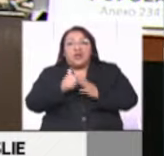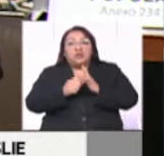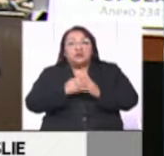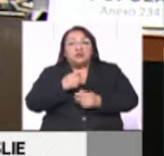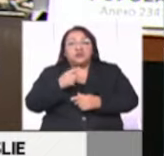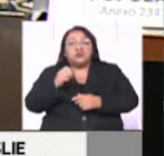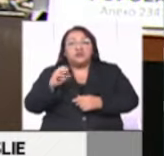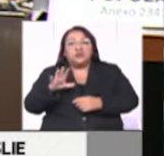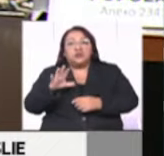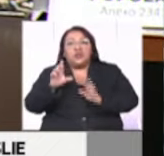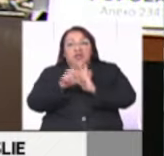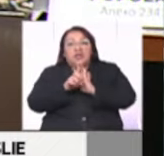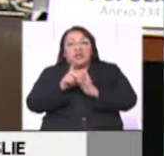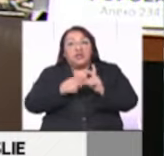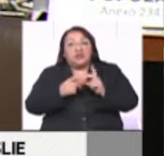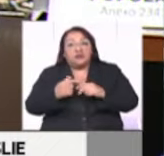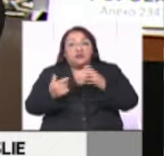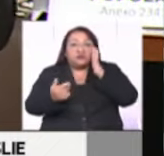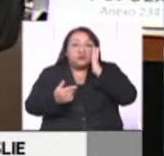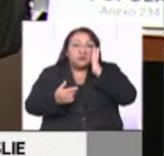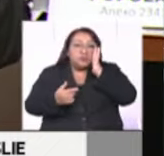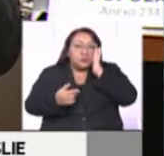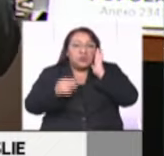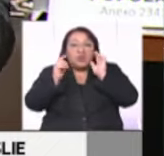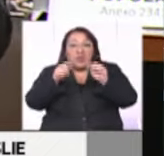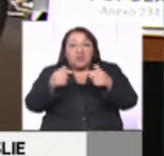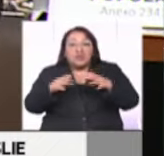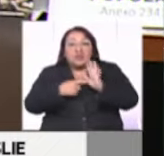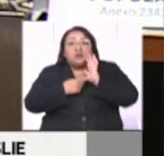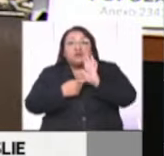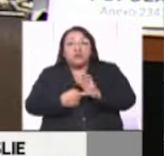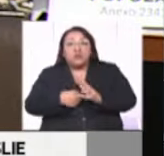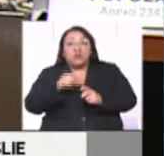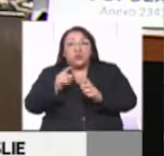5 de la ley. Entonces, aquí está configurando